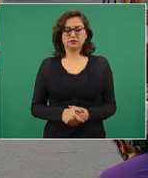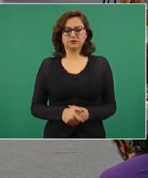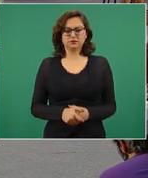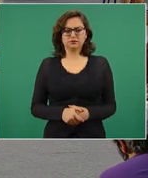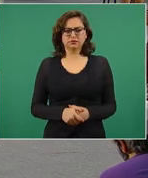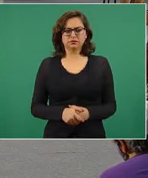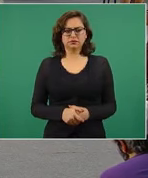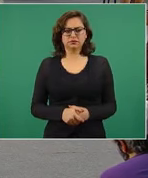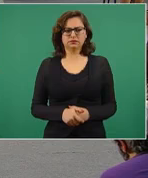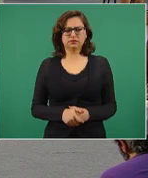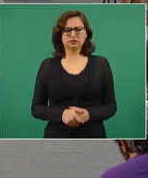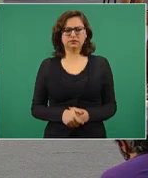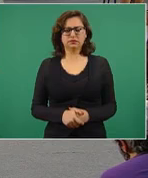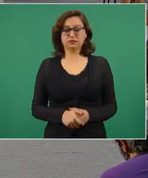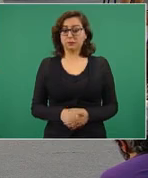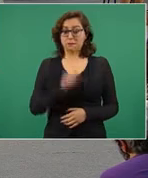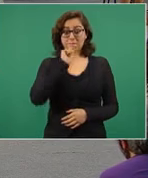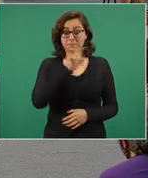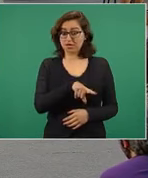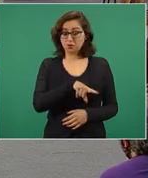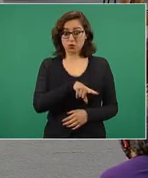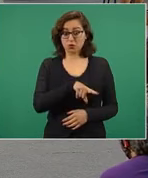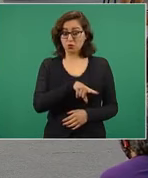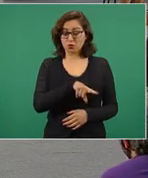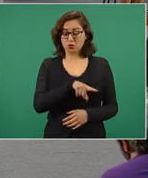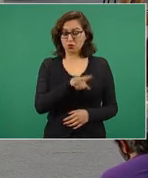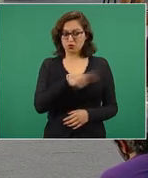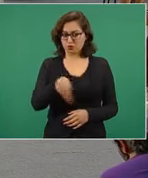Es de la misma acción.